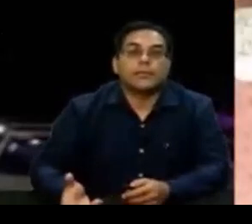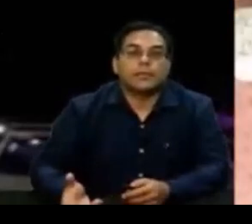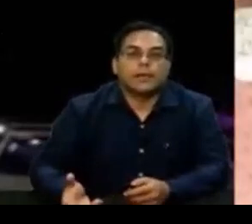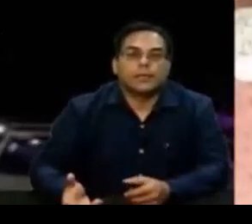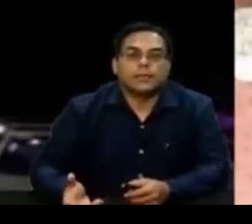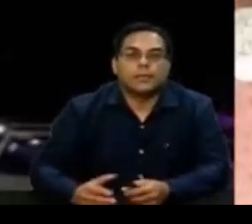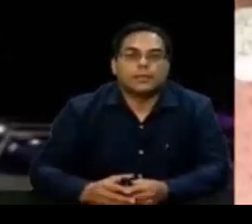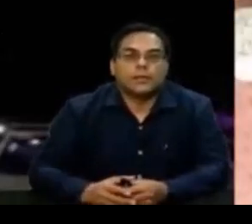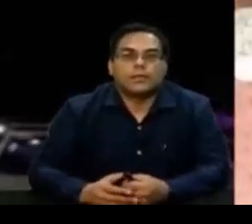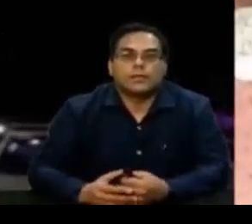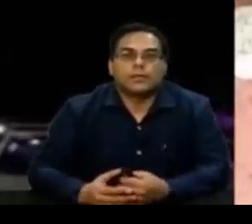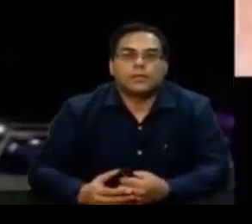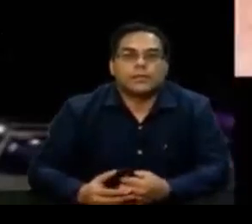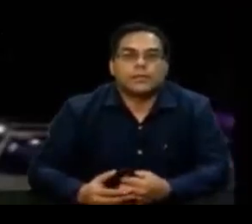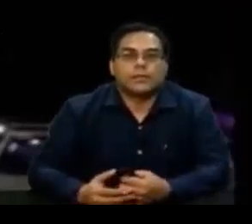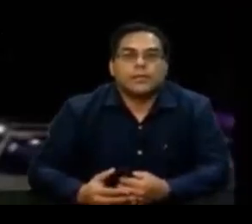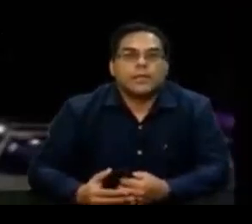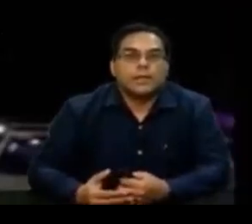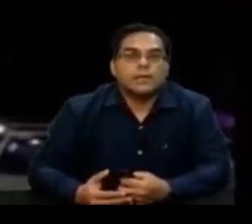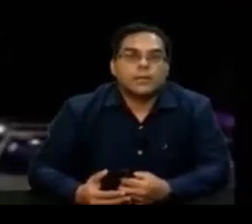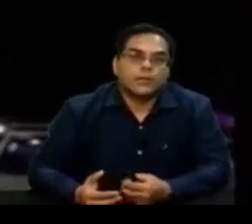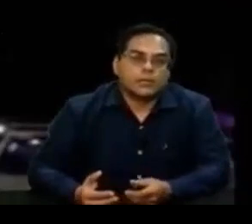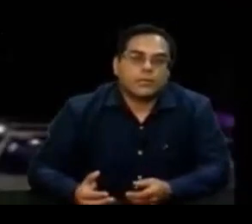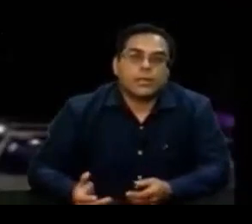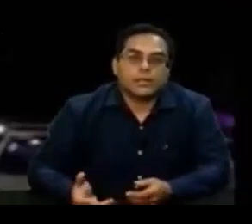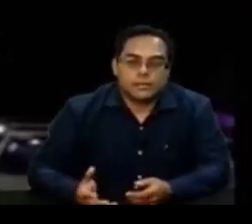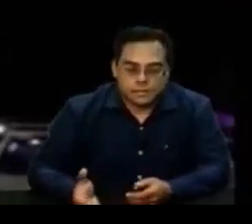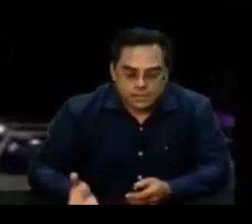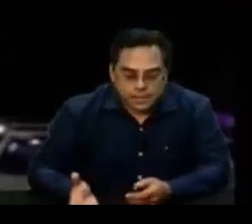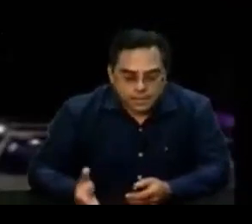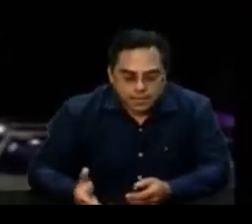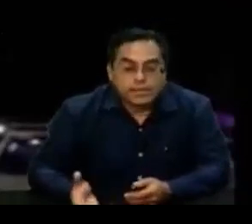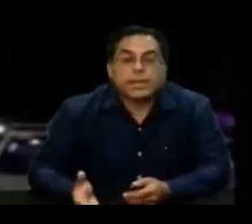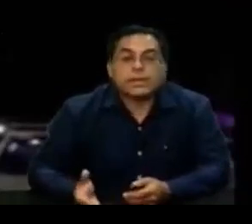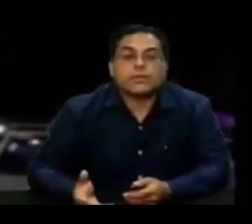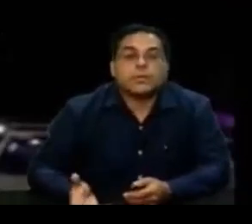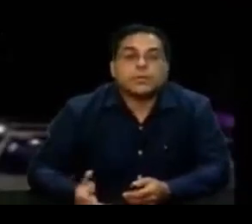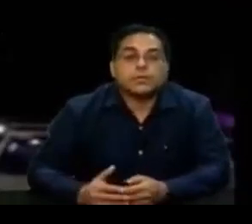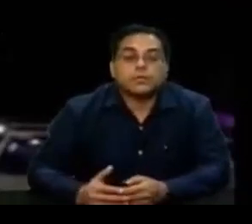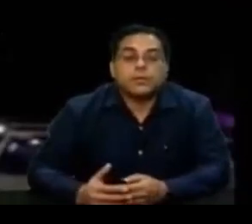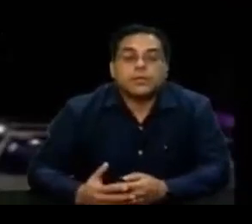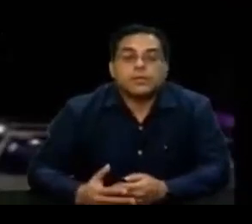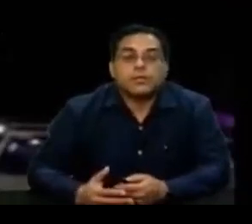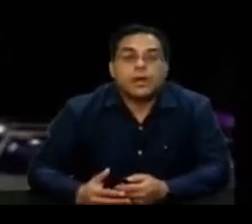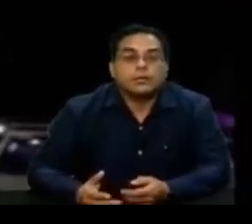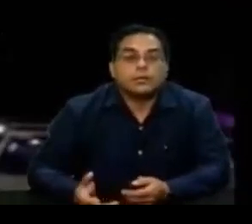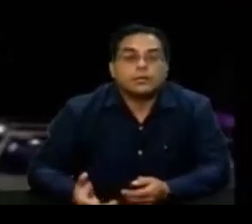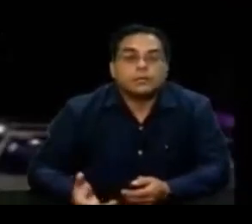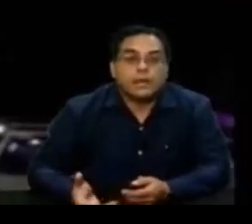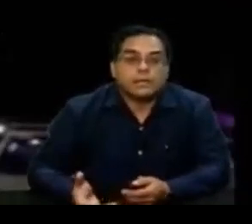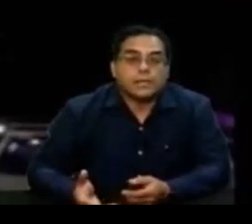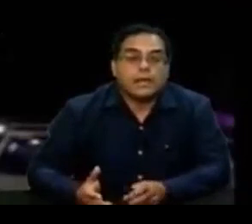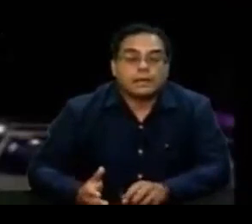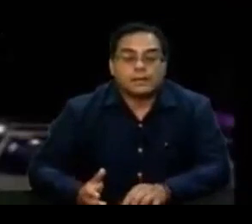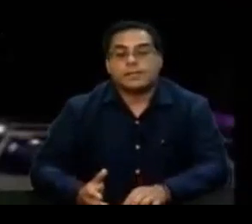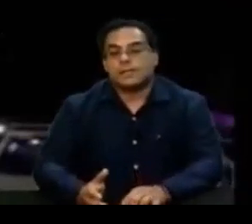ritmo orbitario, ¿no? de la fractura de órbita. Y bueno, los abordajes, les decía que depende de cada uno de los cirujanos, se